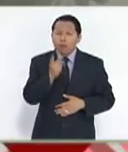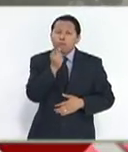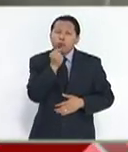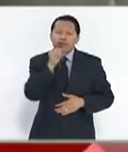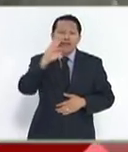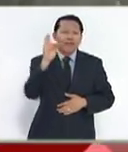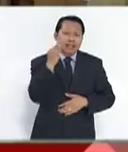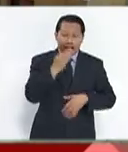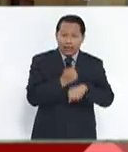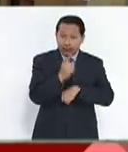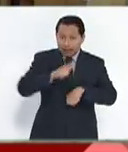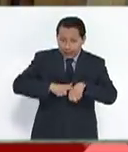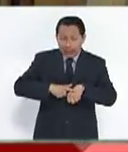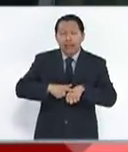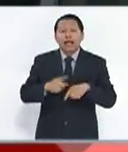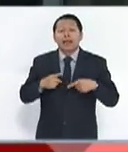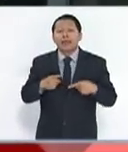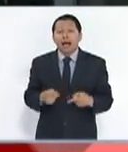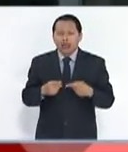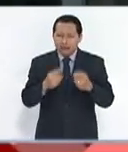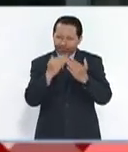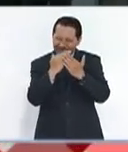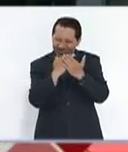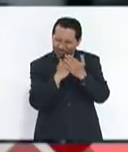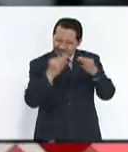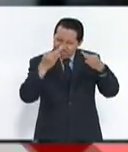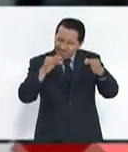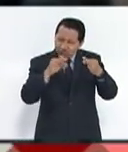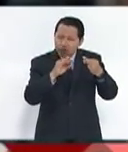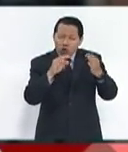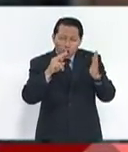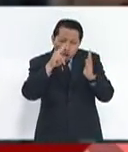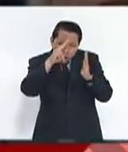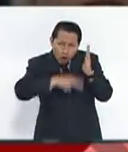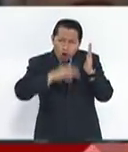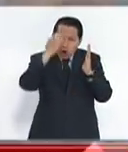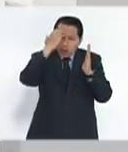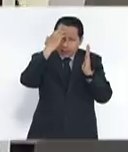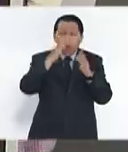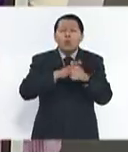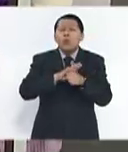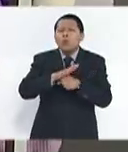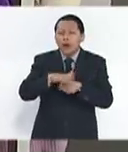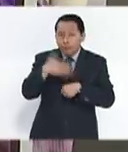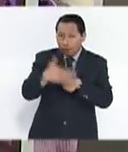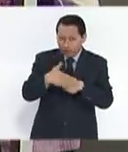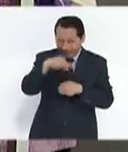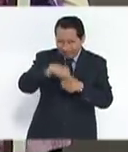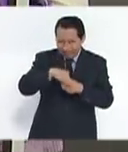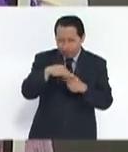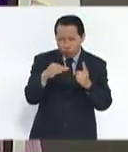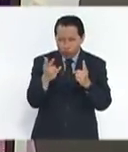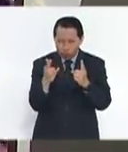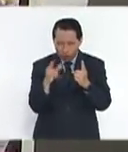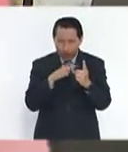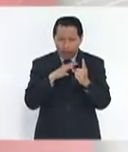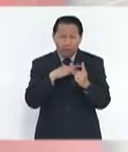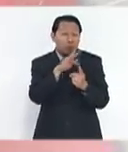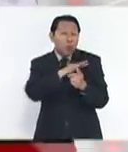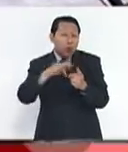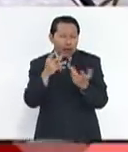Policías federales y estatales recibirán cartillas para conocer cuáles son los delitos electorales previo a los comicios del 1 de